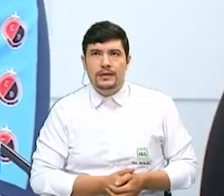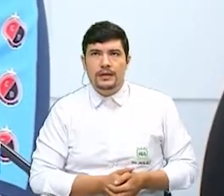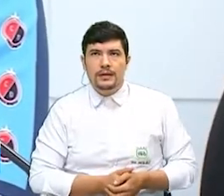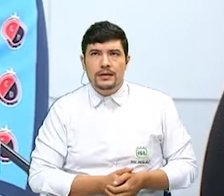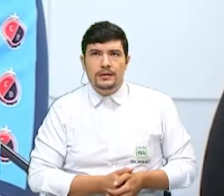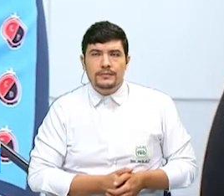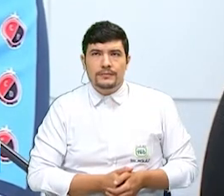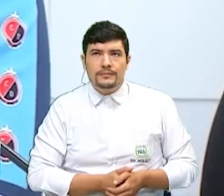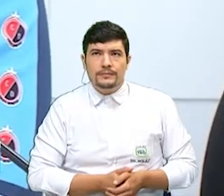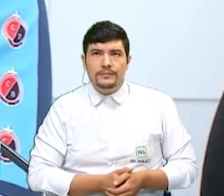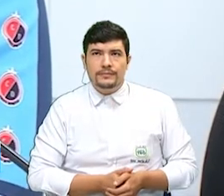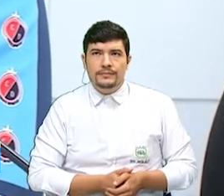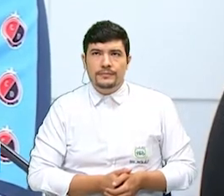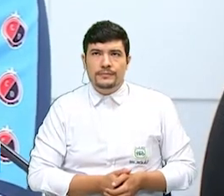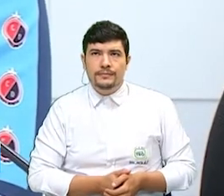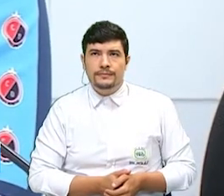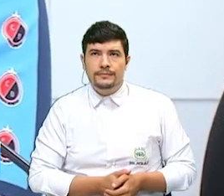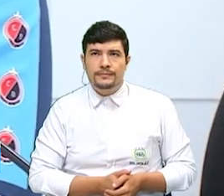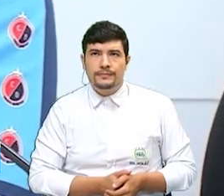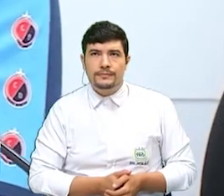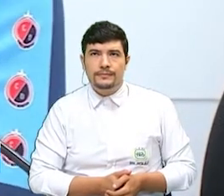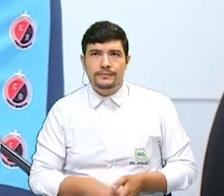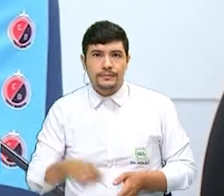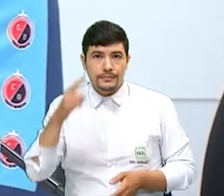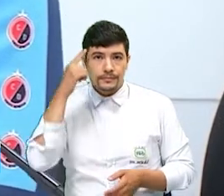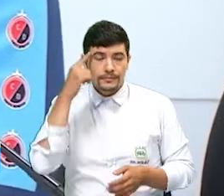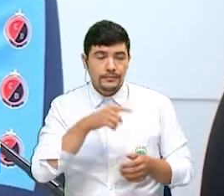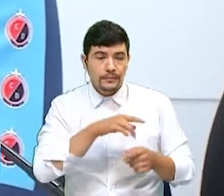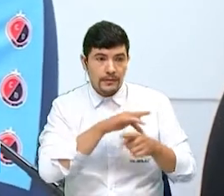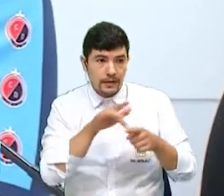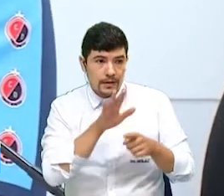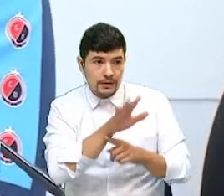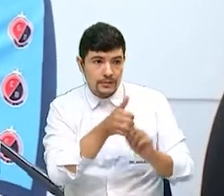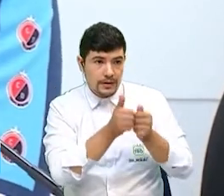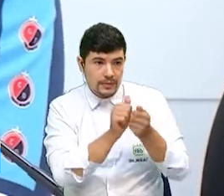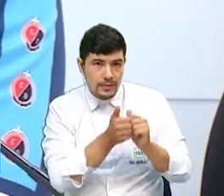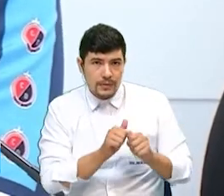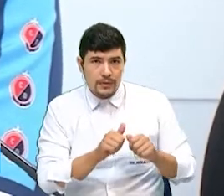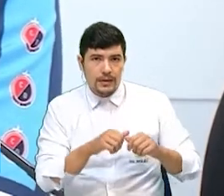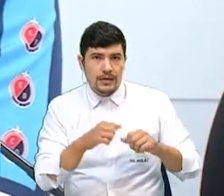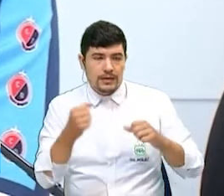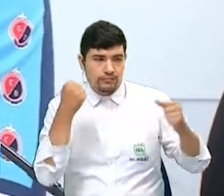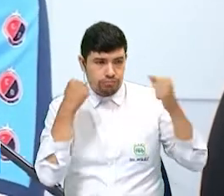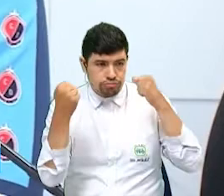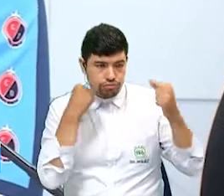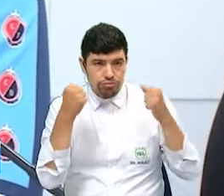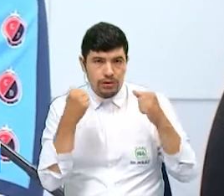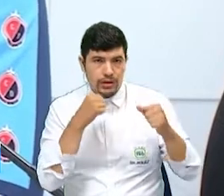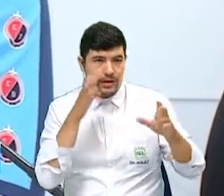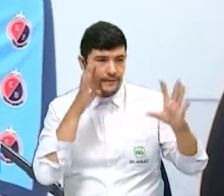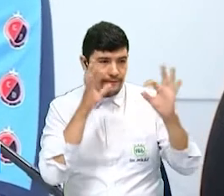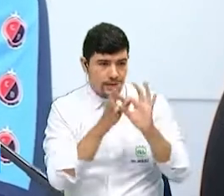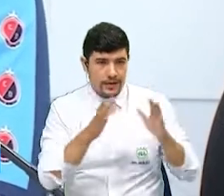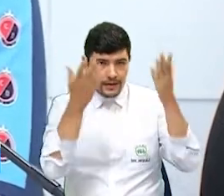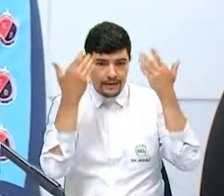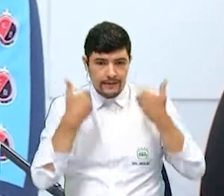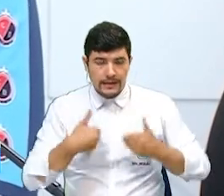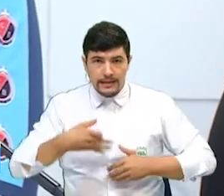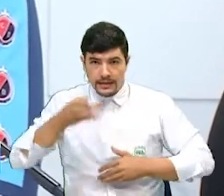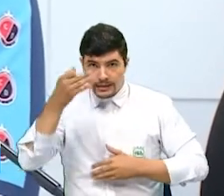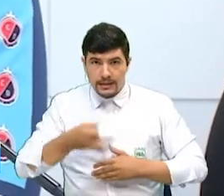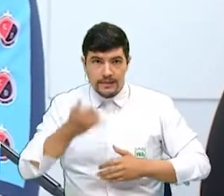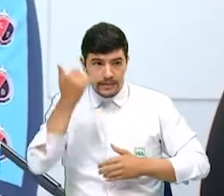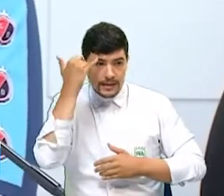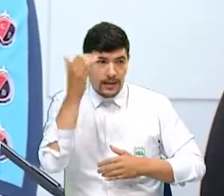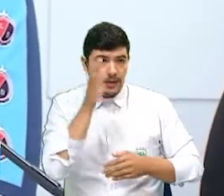uno de los trabajos, aunque tenga de pronto un énfasis en el aspecto físico, siempre la idea de juego que